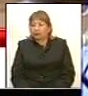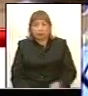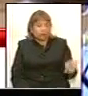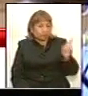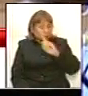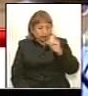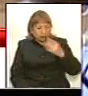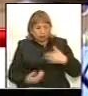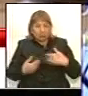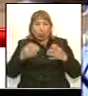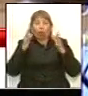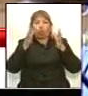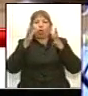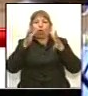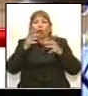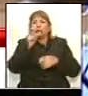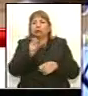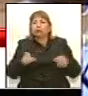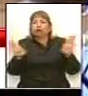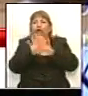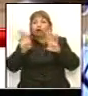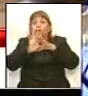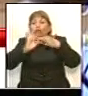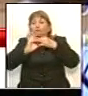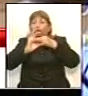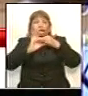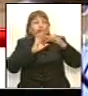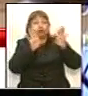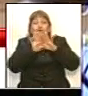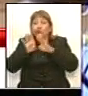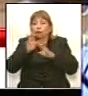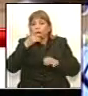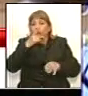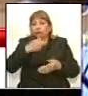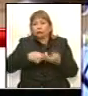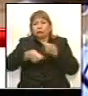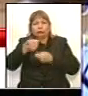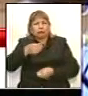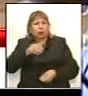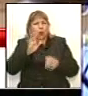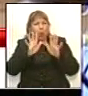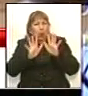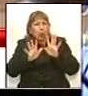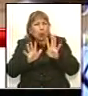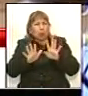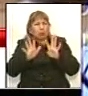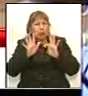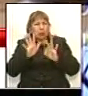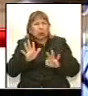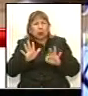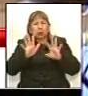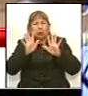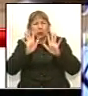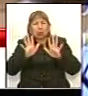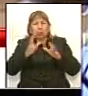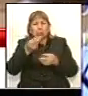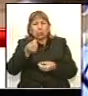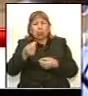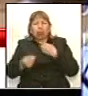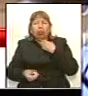una bodega con una persona a puerta cerrada donde la botella de agua la vendía pues a 8 y 10 soles a los niños que se morían de